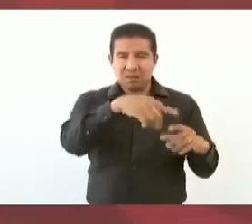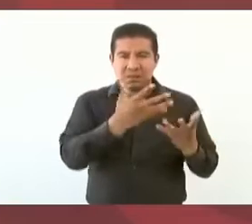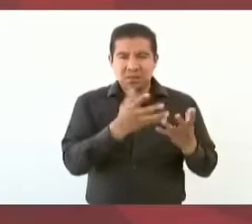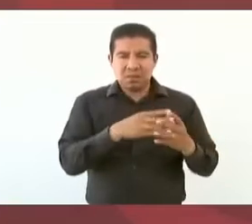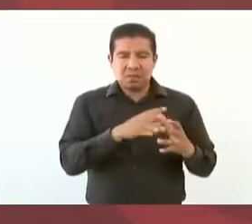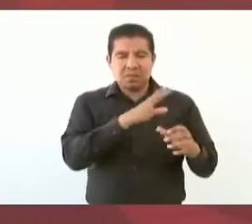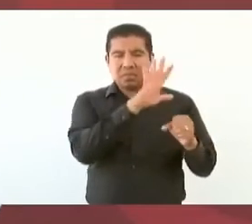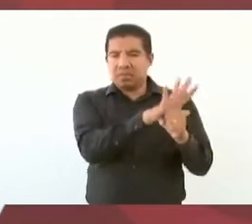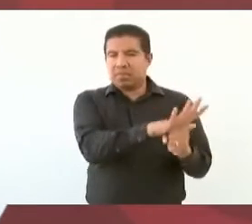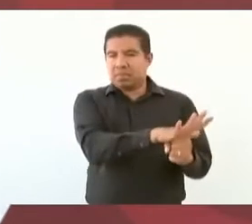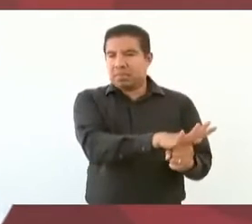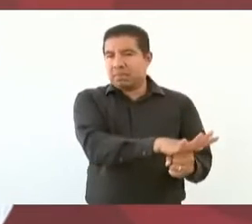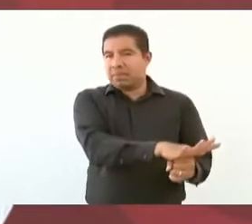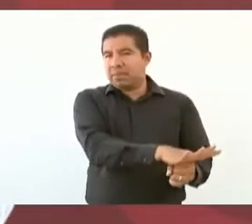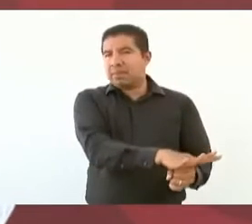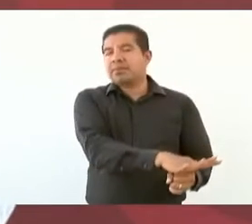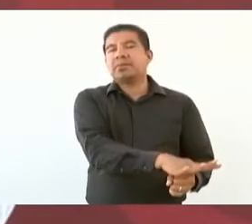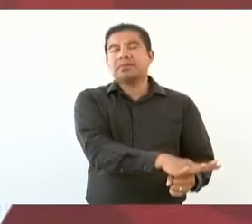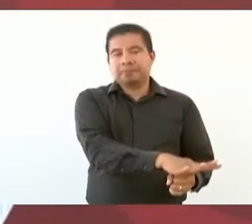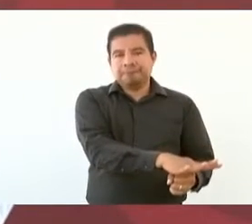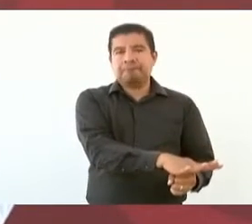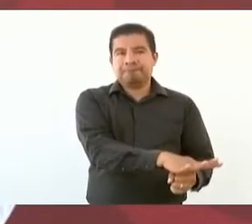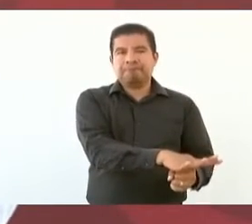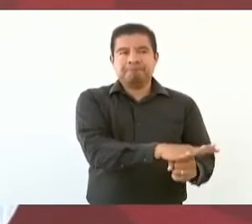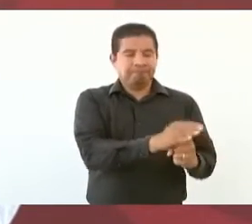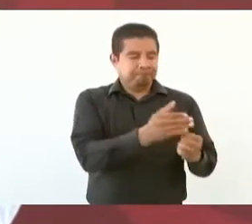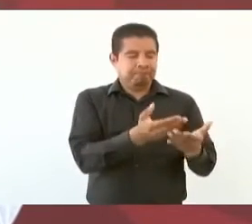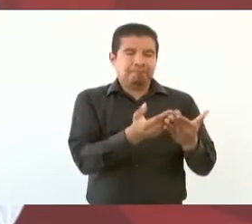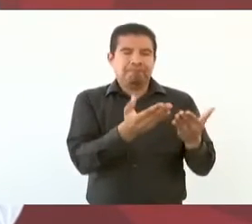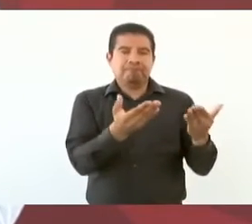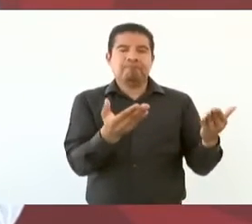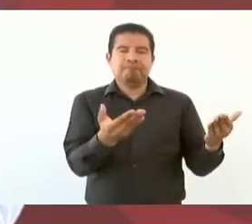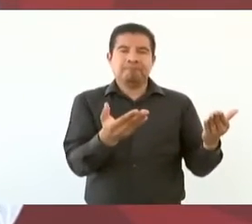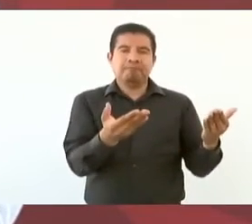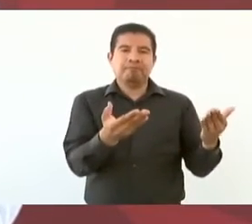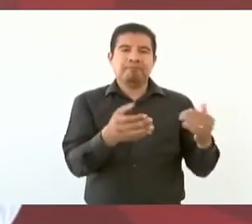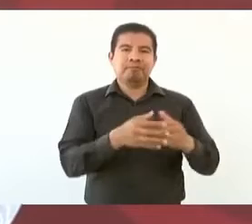era marginado, pues también